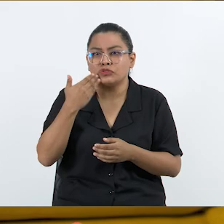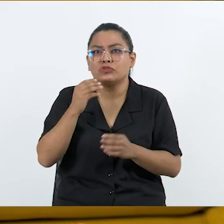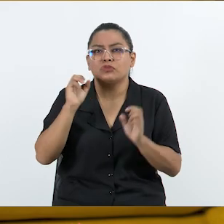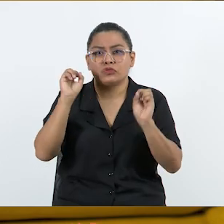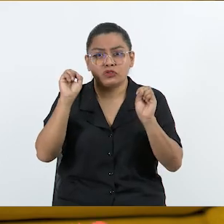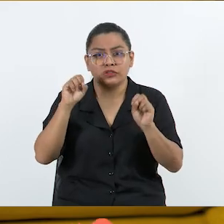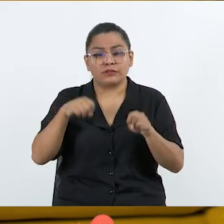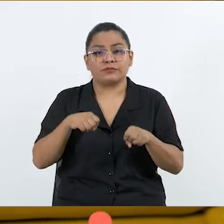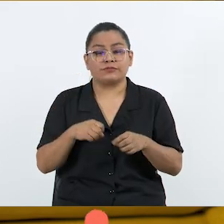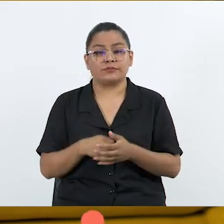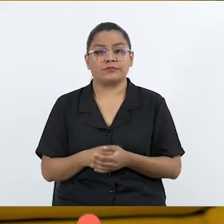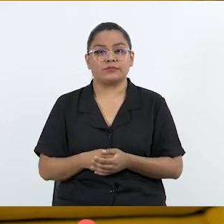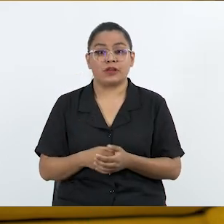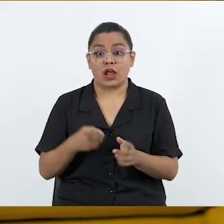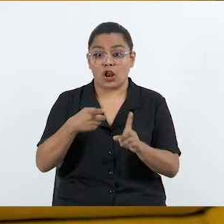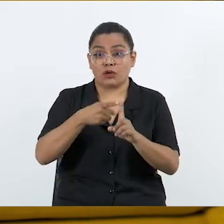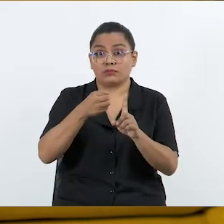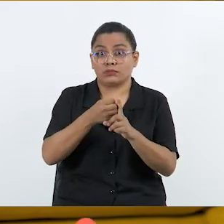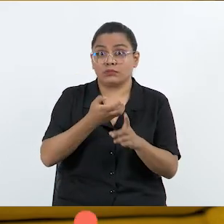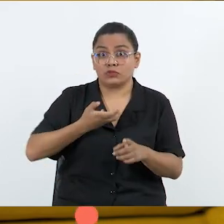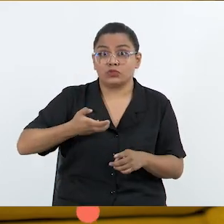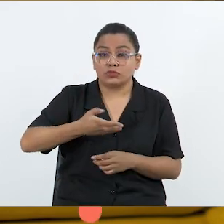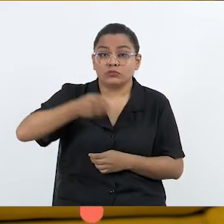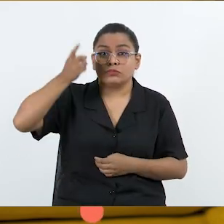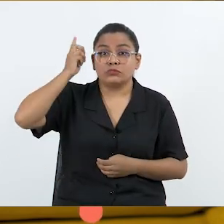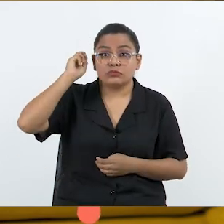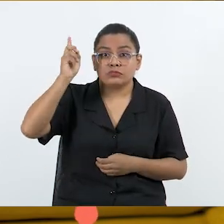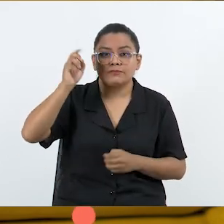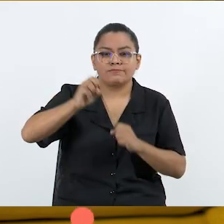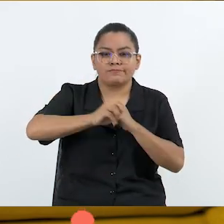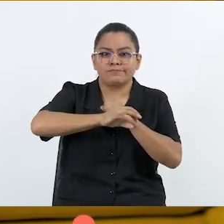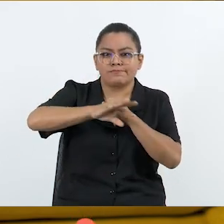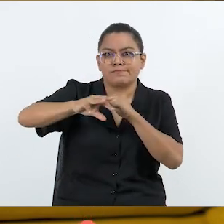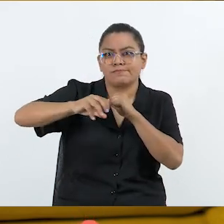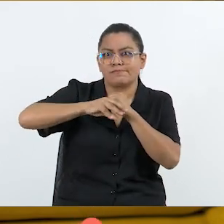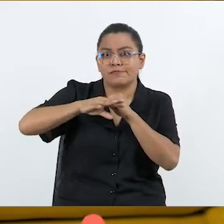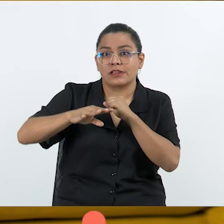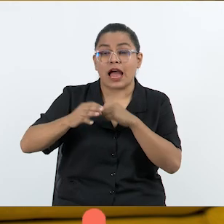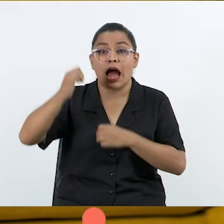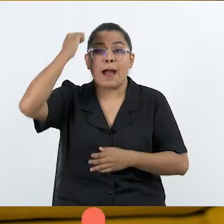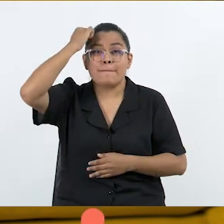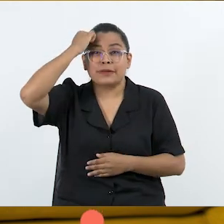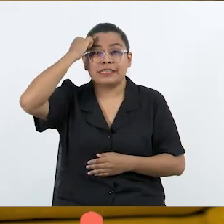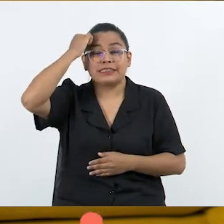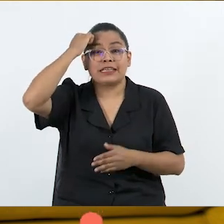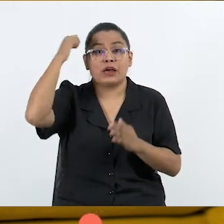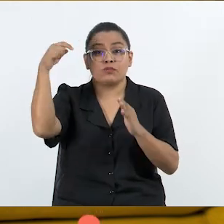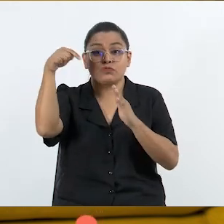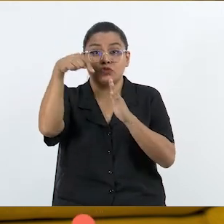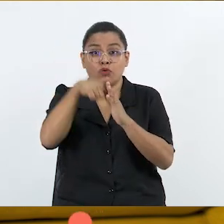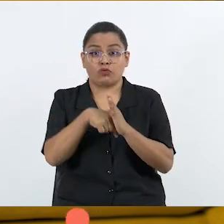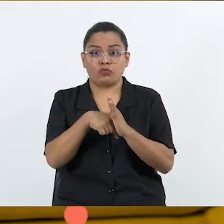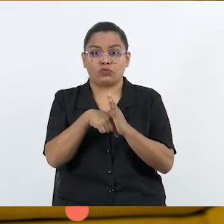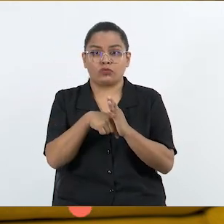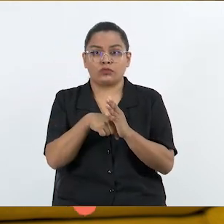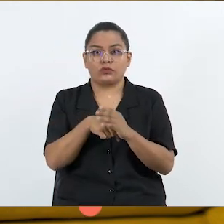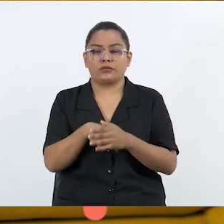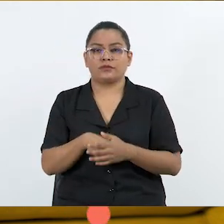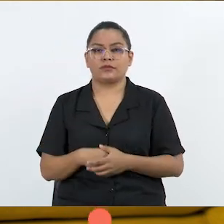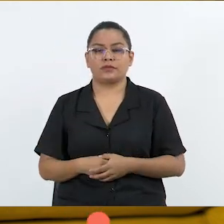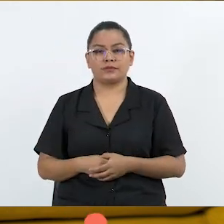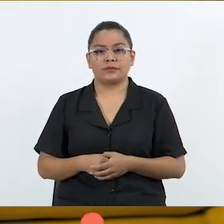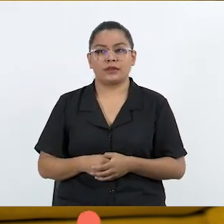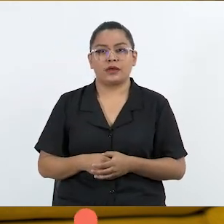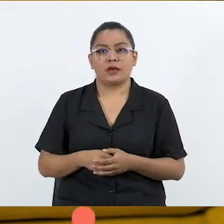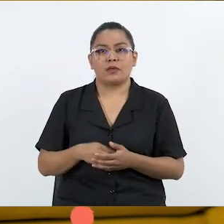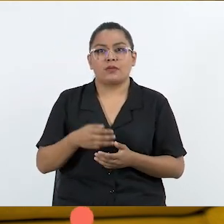diferente. No cabe duda que nuestro objetivo como docentes es promover el aprendizaje profundo, dejando lo